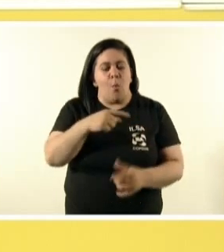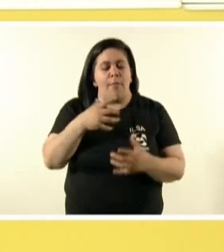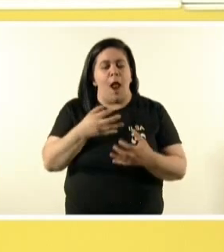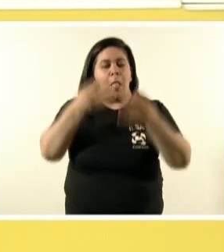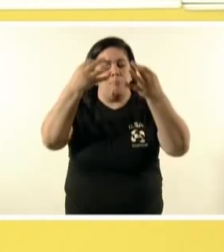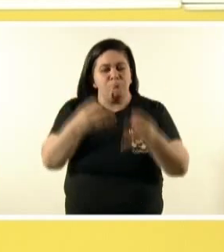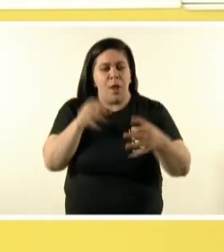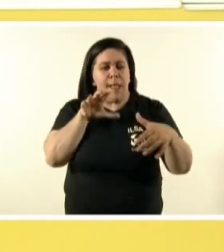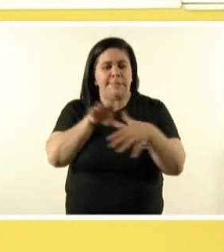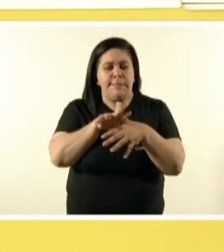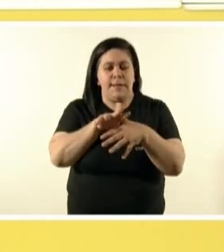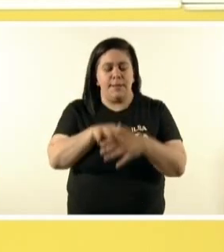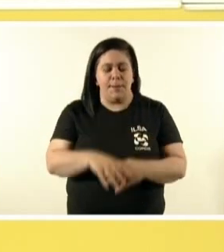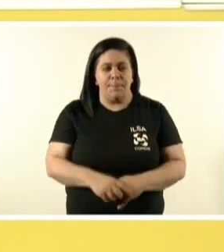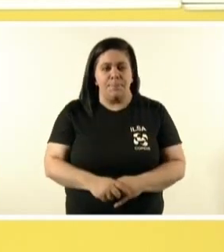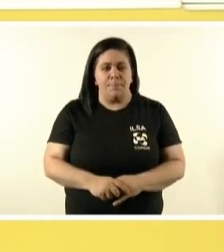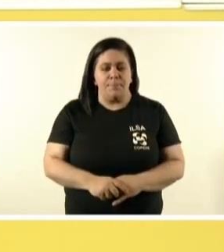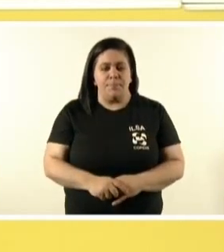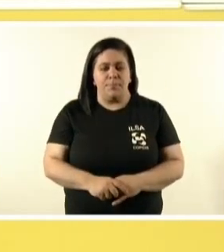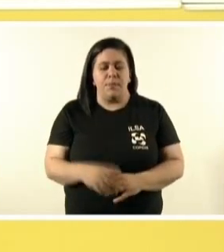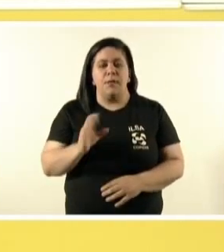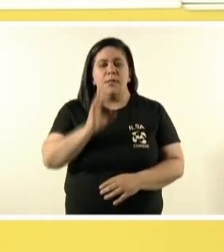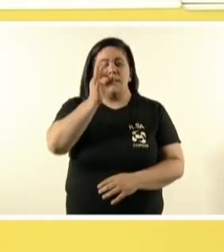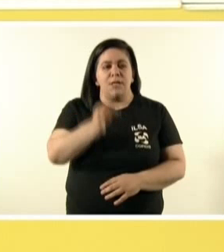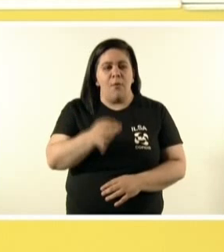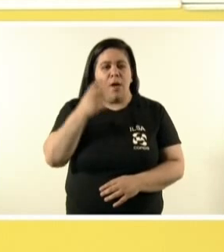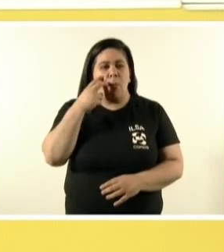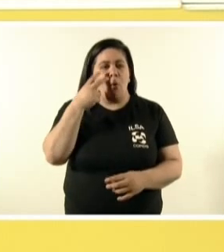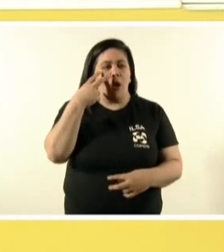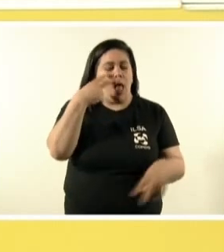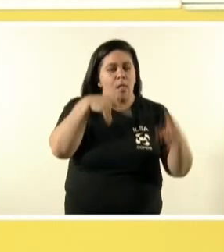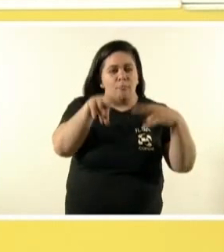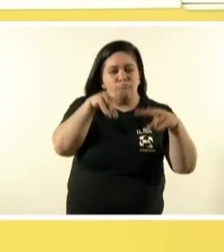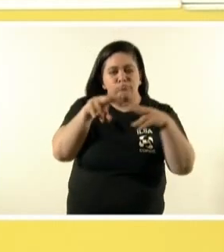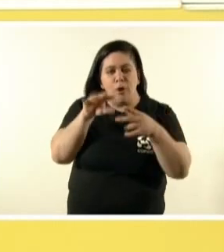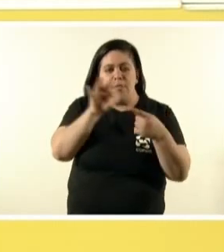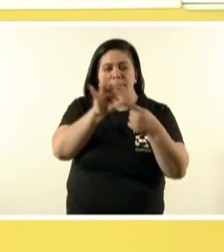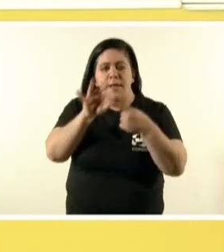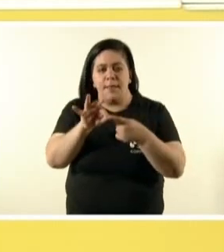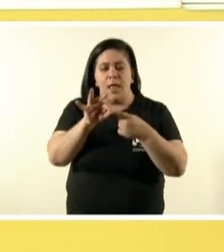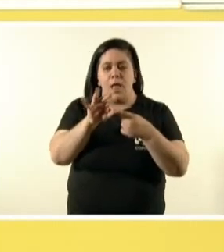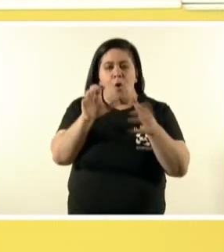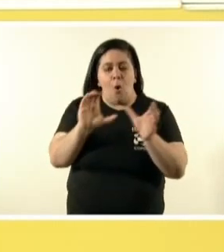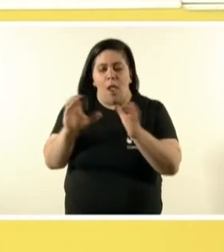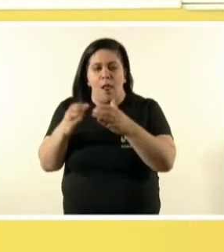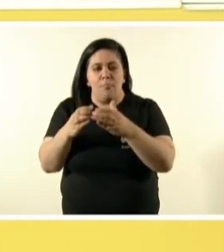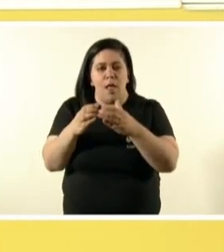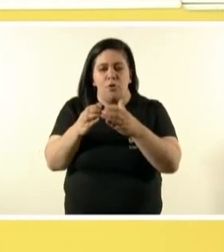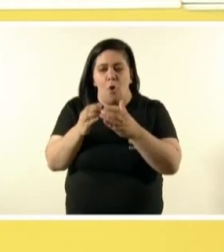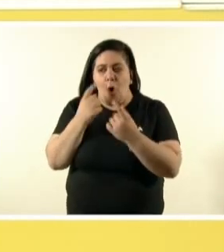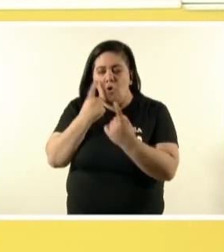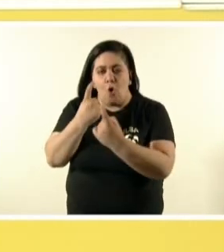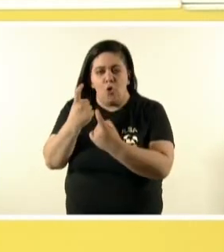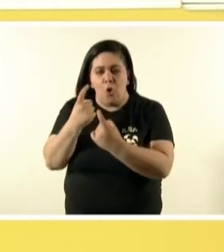Estamos convencidos de que el rastreo, el testeo, la detección, el aislamiento, el seguimiento es la clave. Ese es el